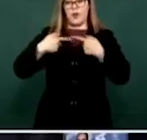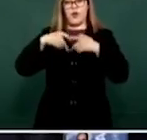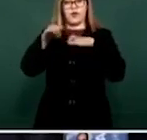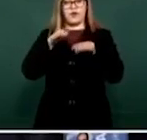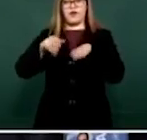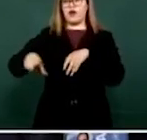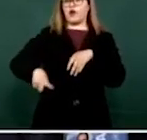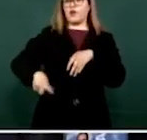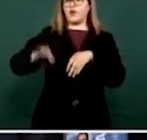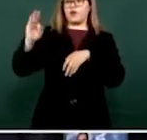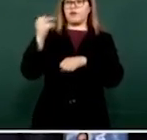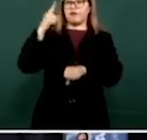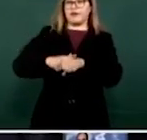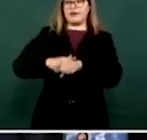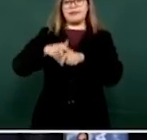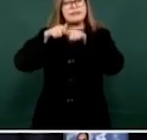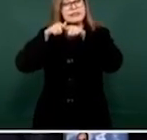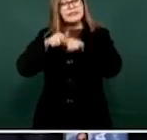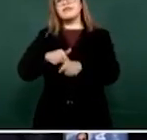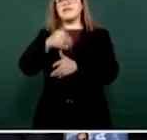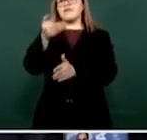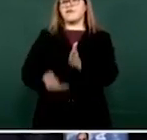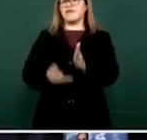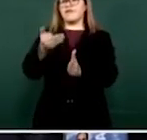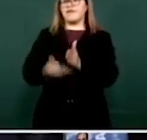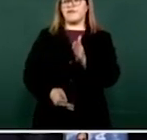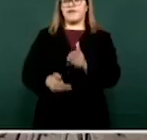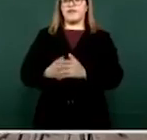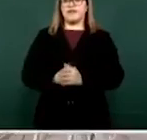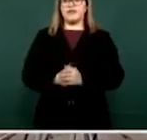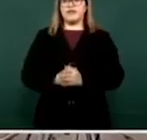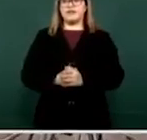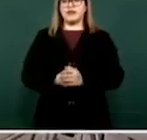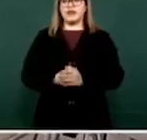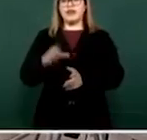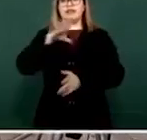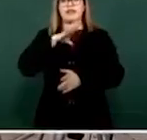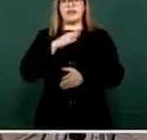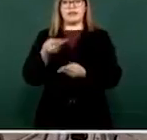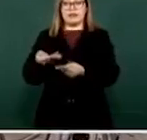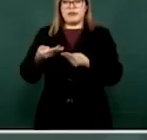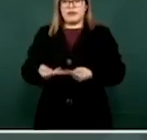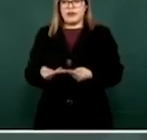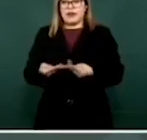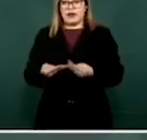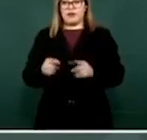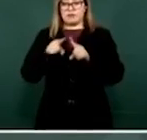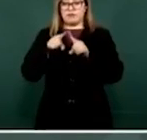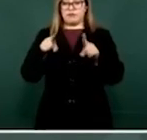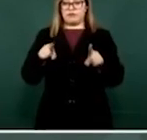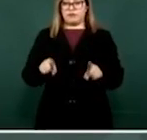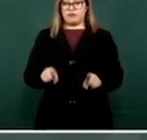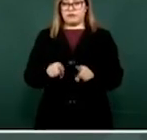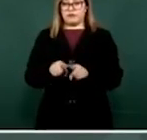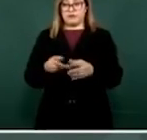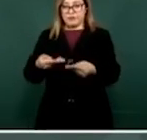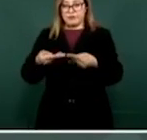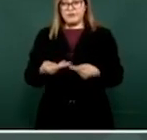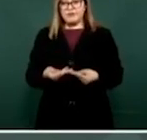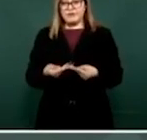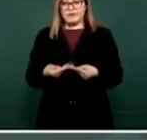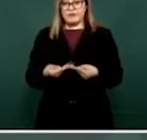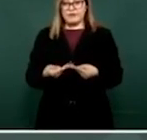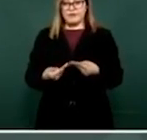federal están pendientes. Entonces, me van a tener que entregar una tarjeta y la próxima vez,